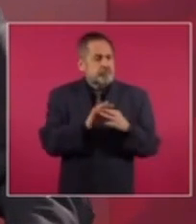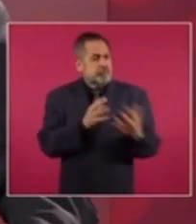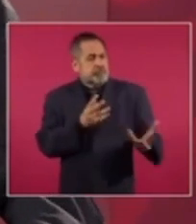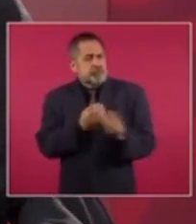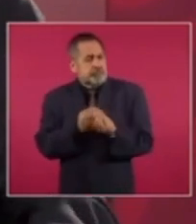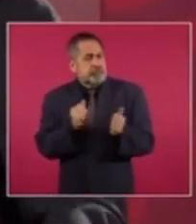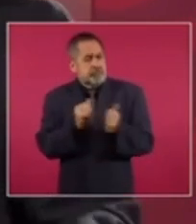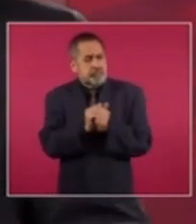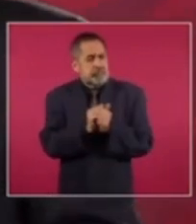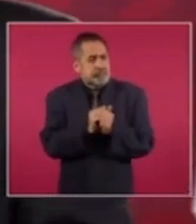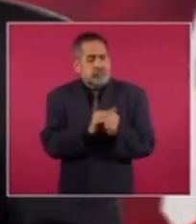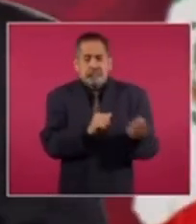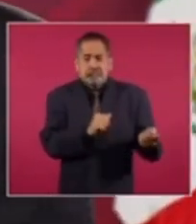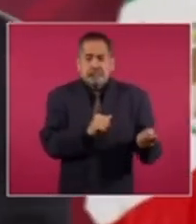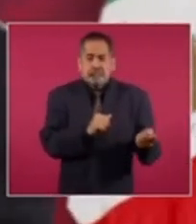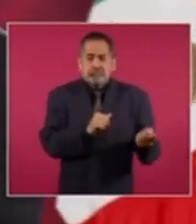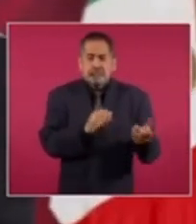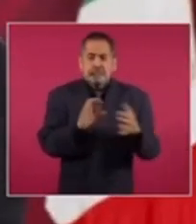movimiento